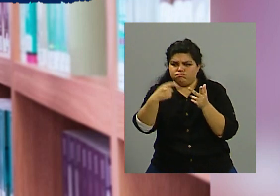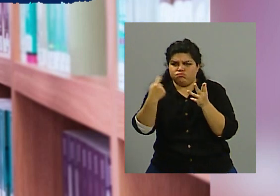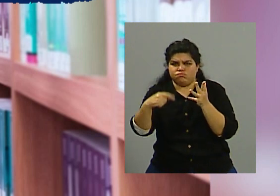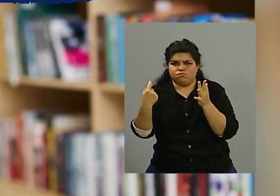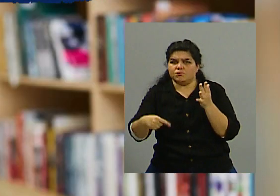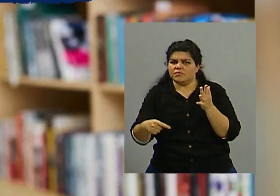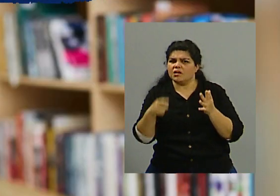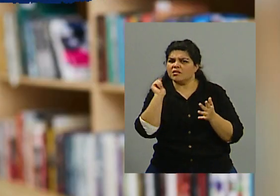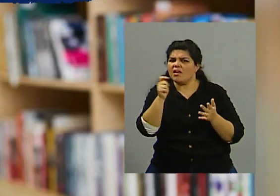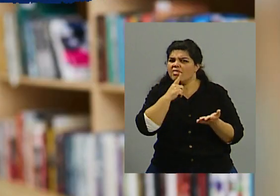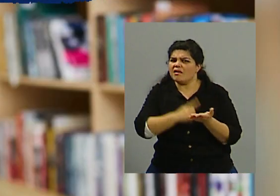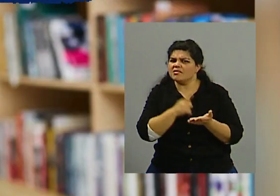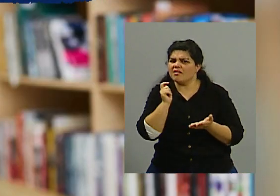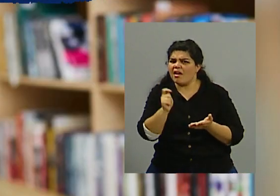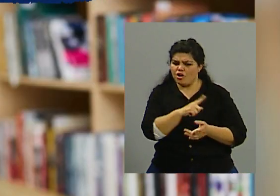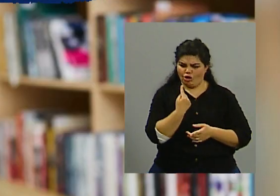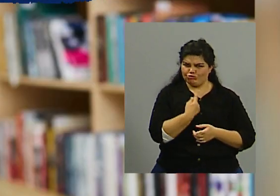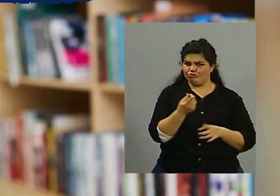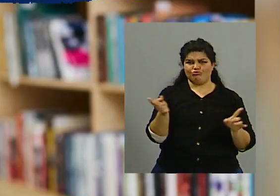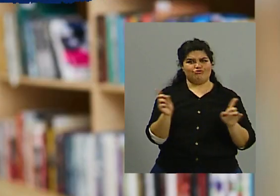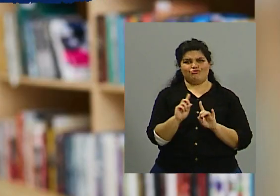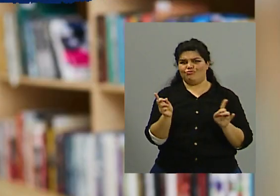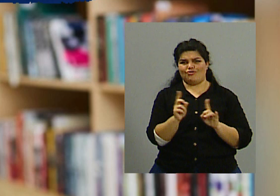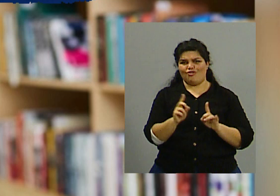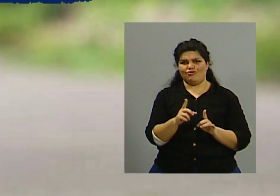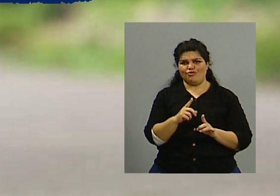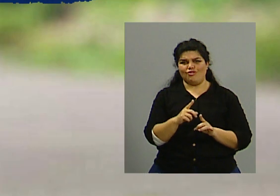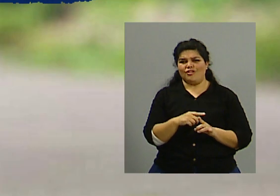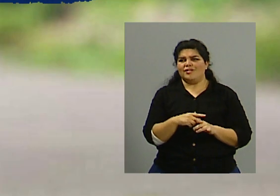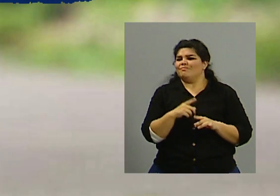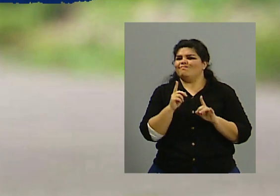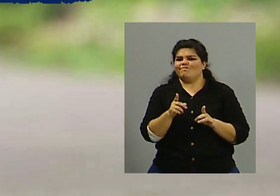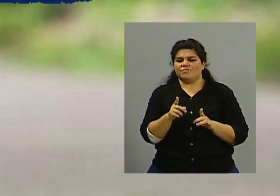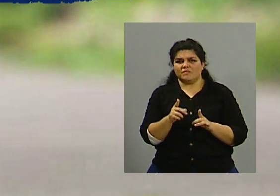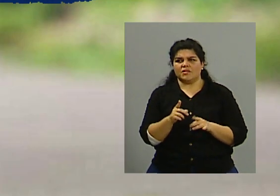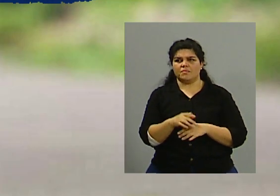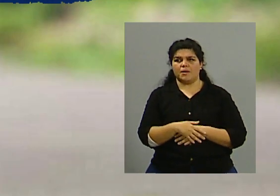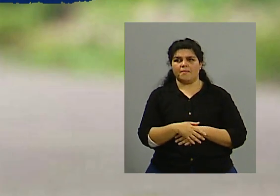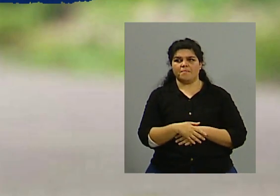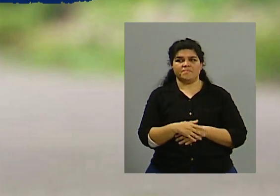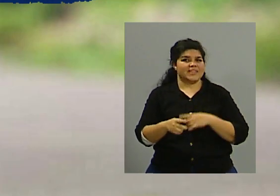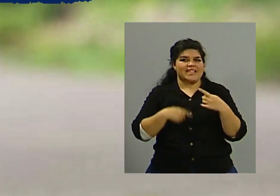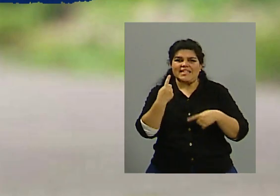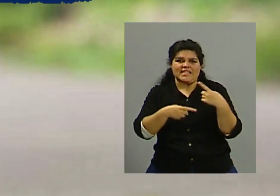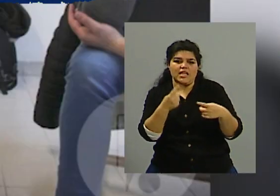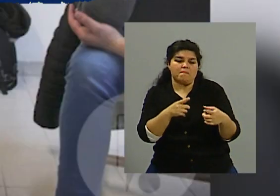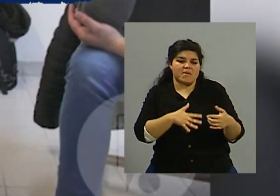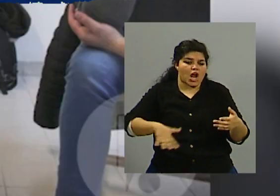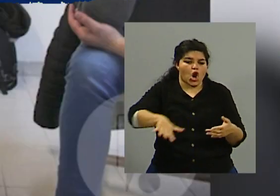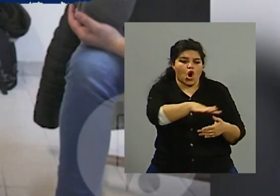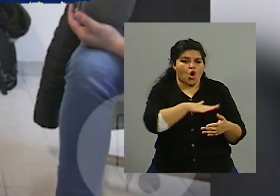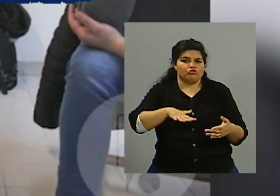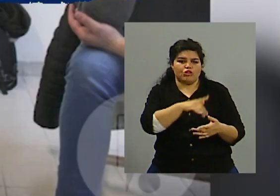Siempre la decisión viene desde el entorno, Ujú. que sería el entorno común, y